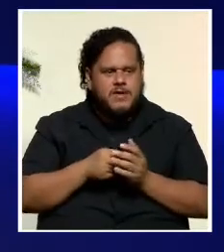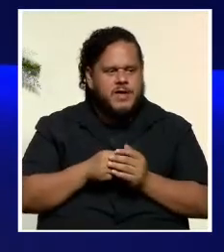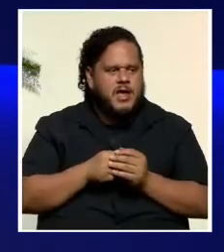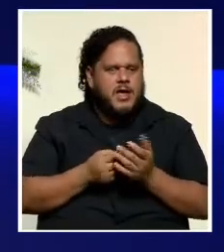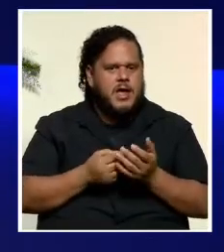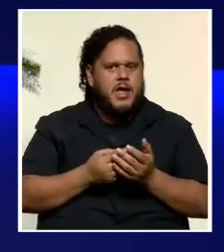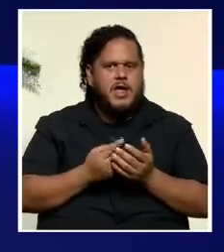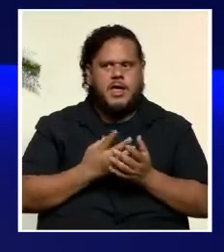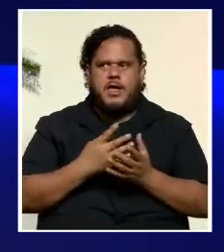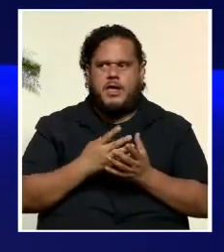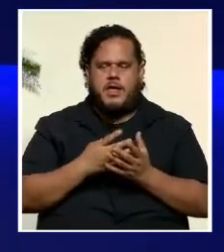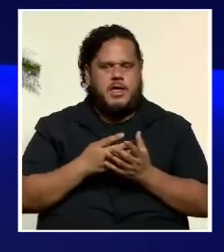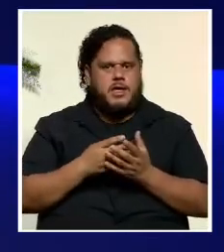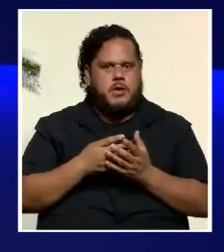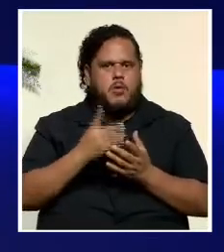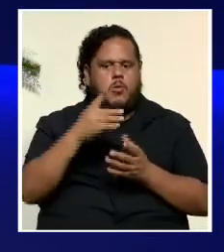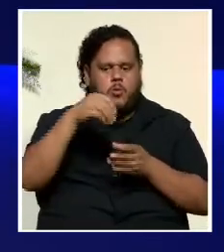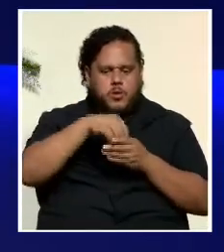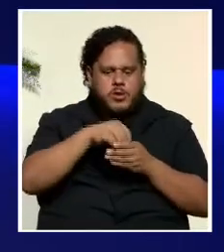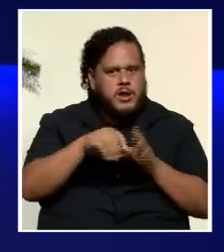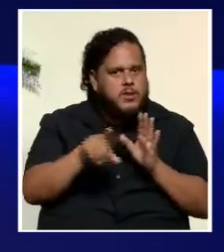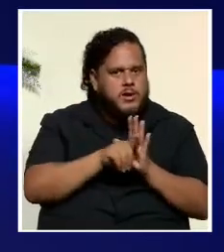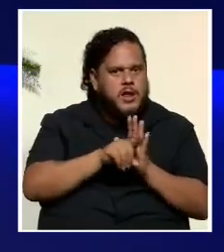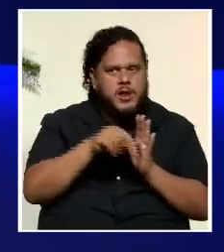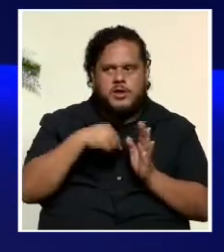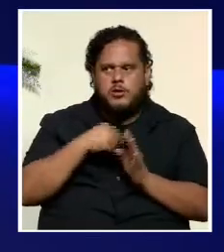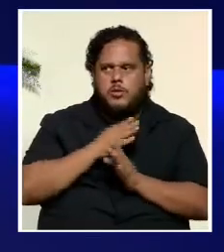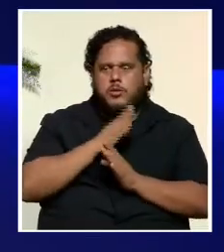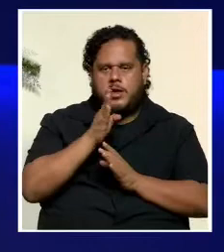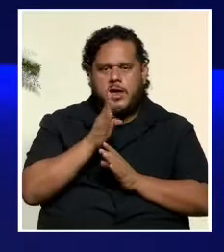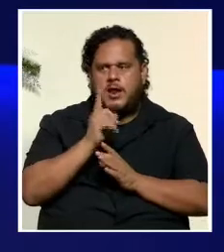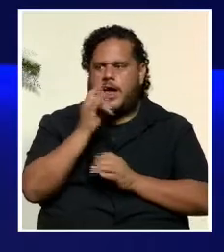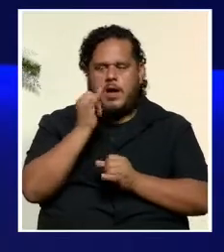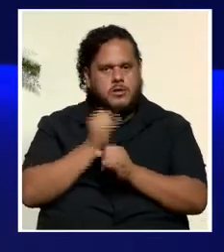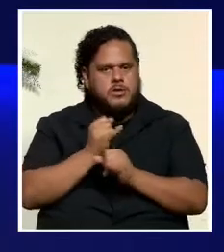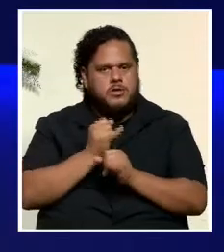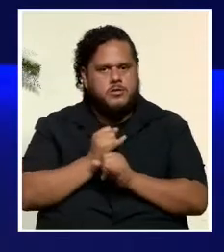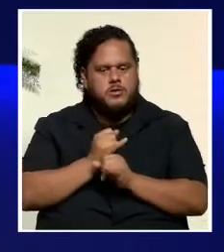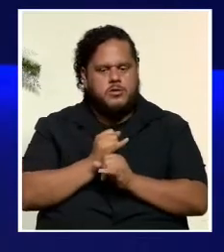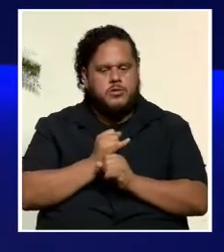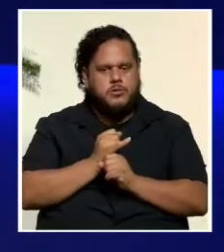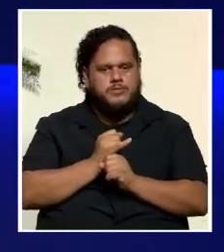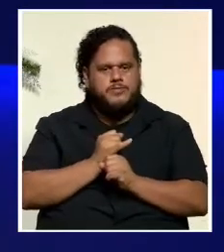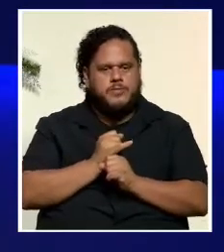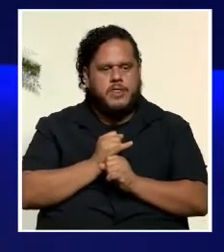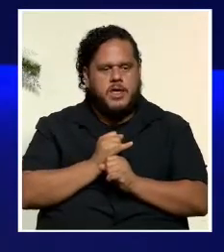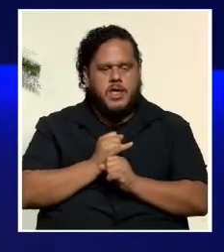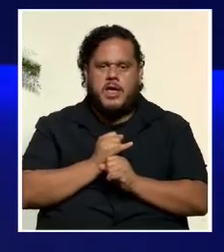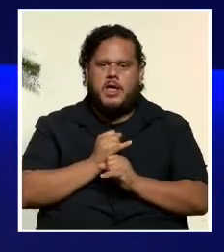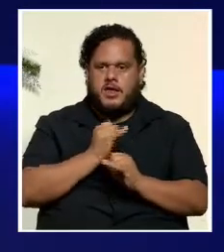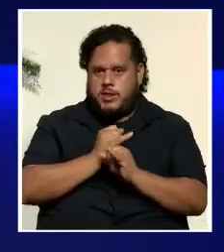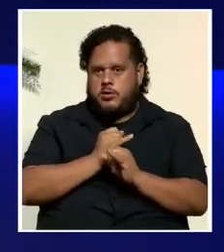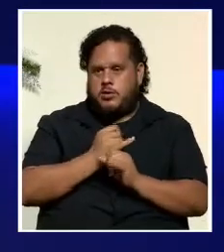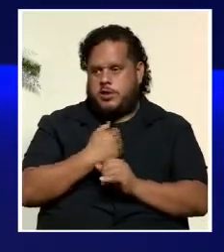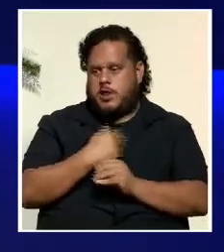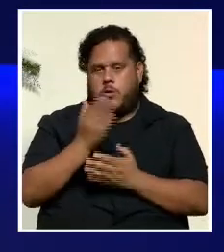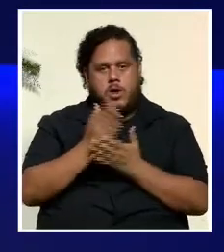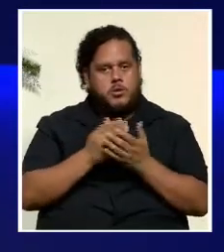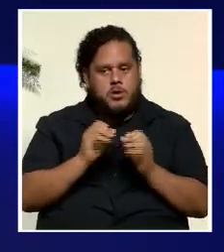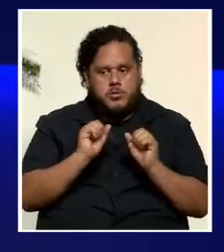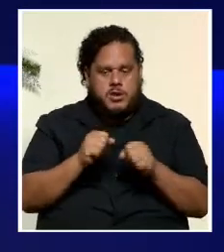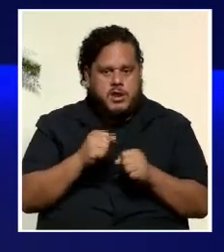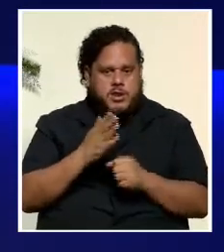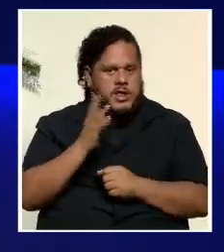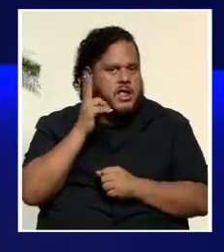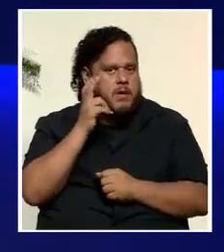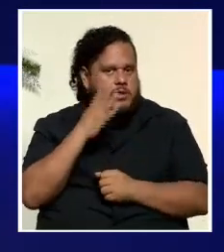contenido legal, y voy a ir a una instancia en la que tengo algunas posibilidades de que se me